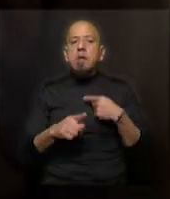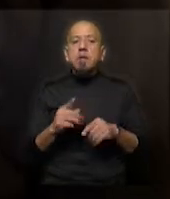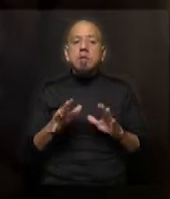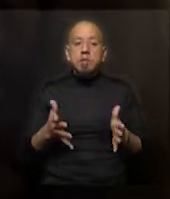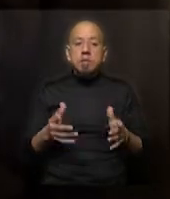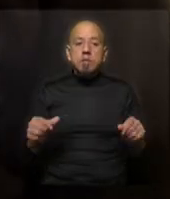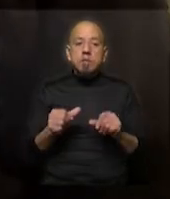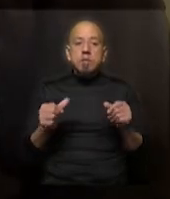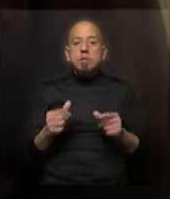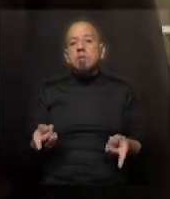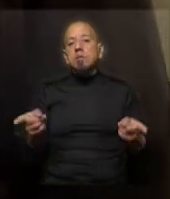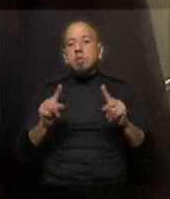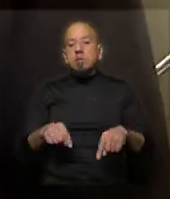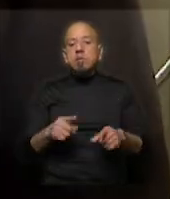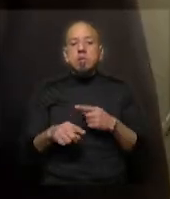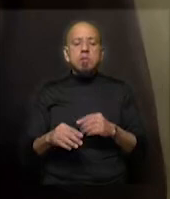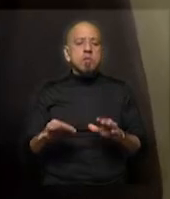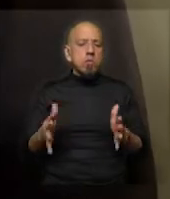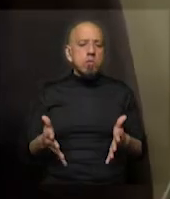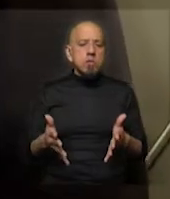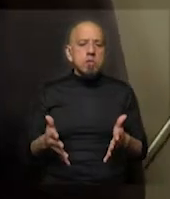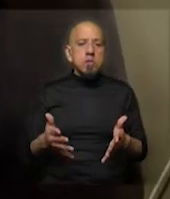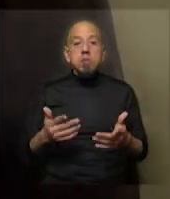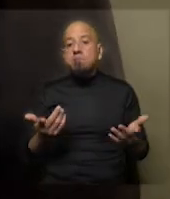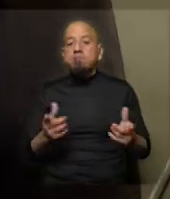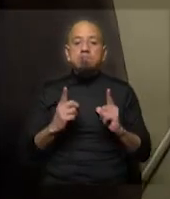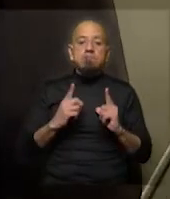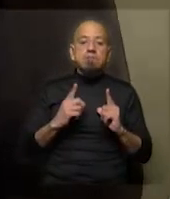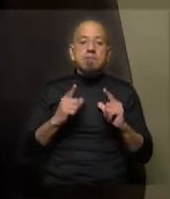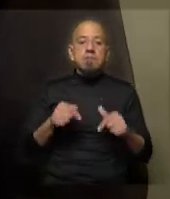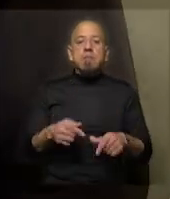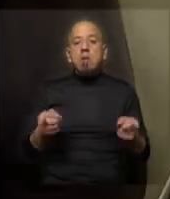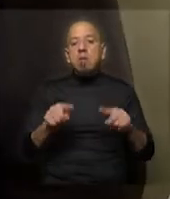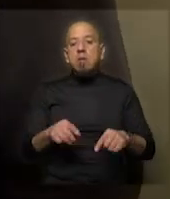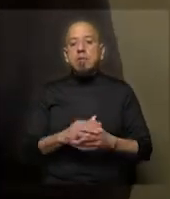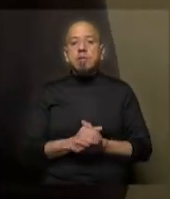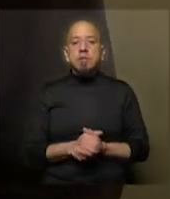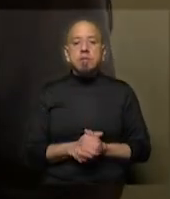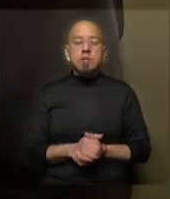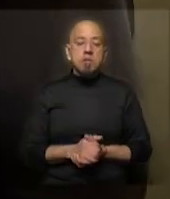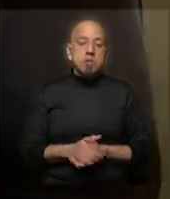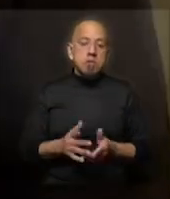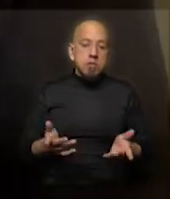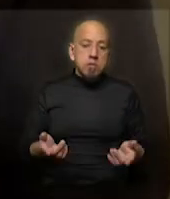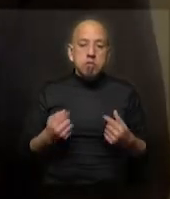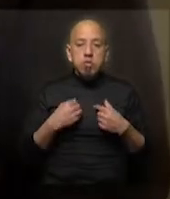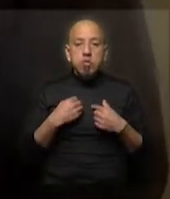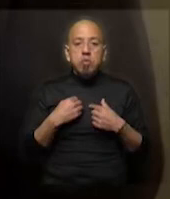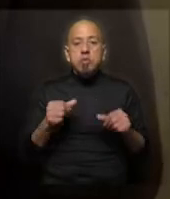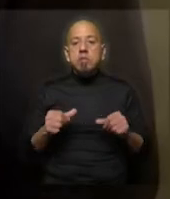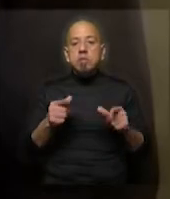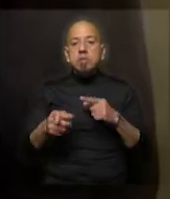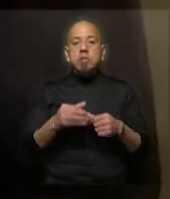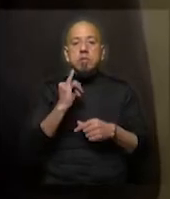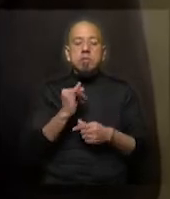como rearmándose y volviendo a la cancha Cómo cómo Cuál es la expectativa en este reencuentro con el público Bueno a nosotros la otra vez que tocamos